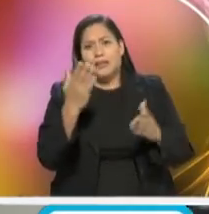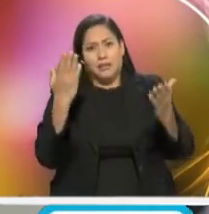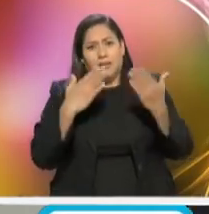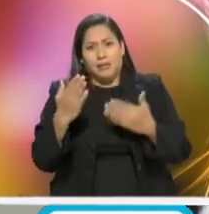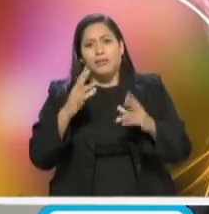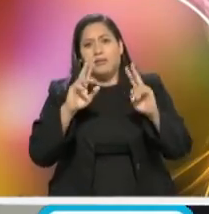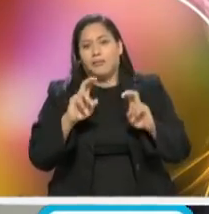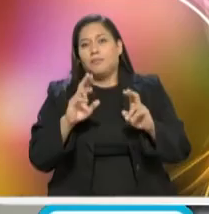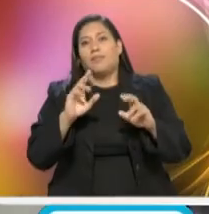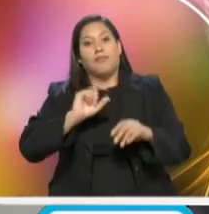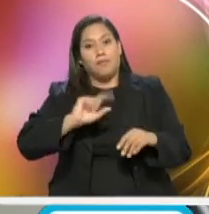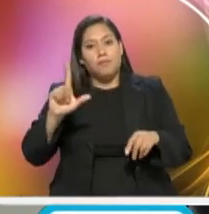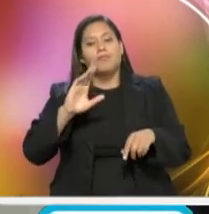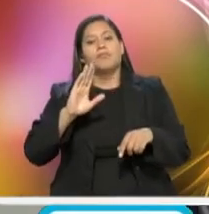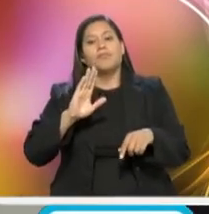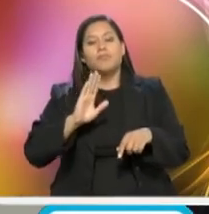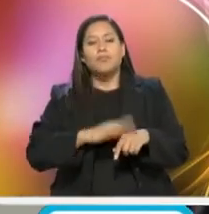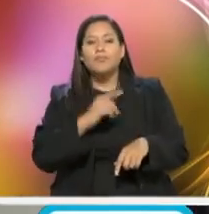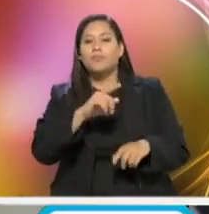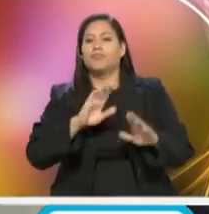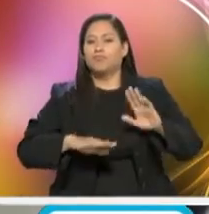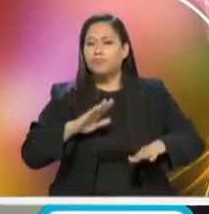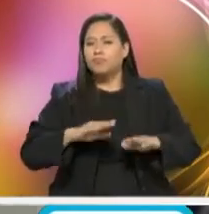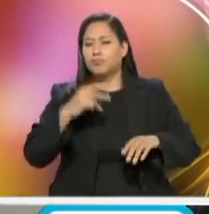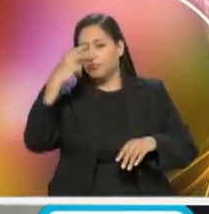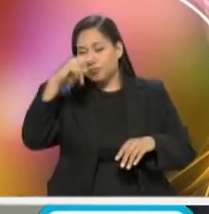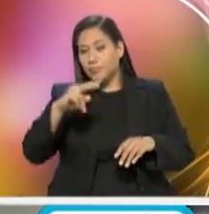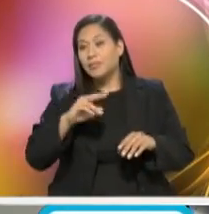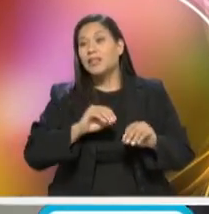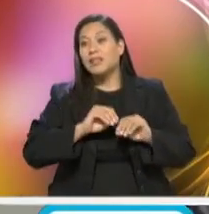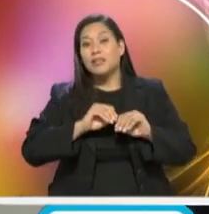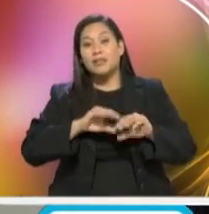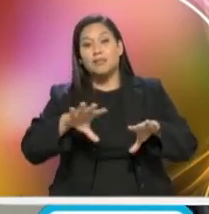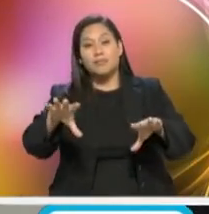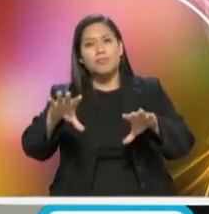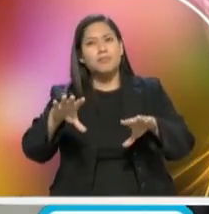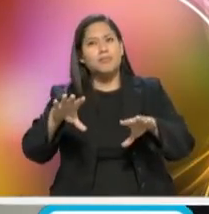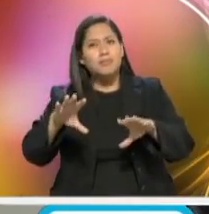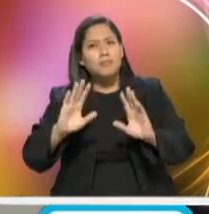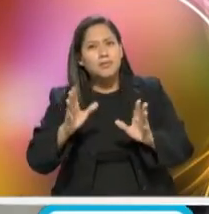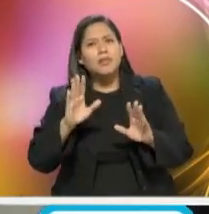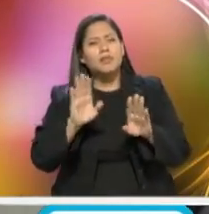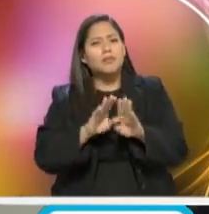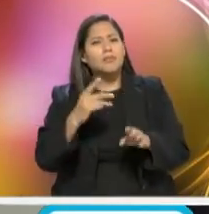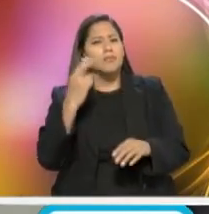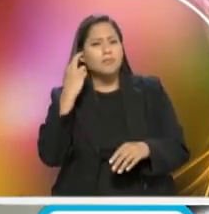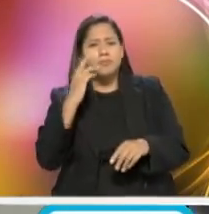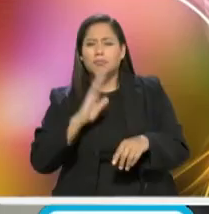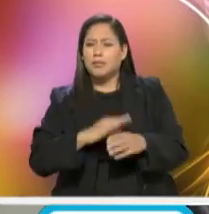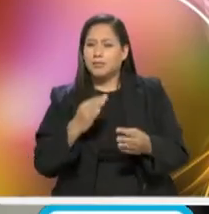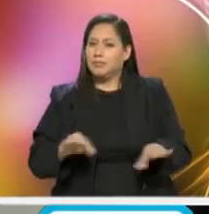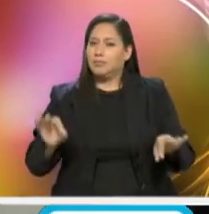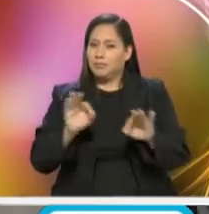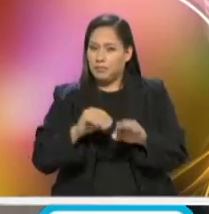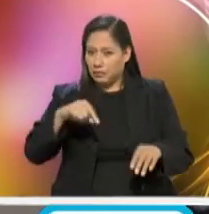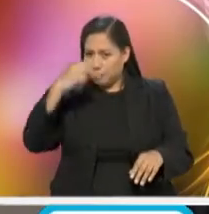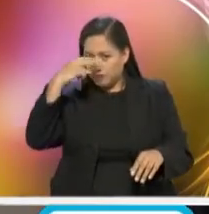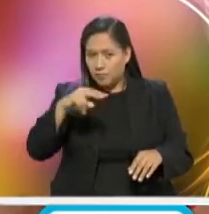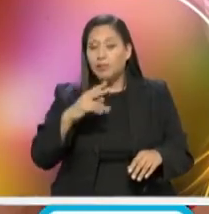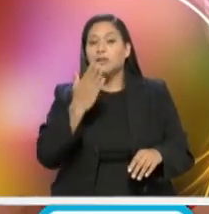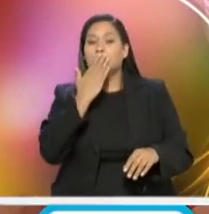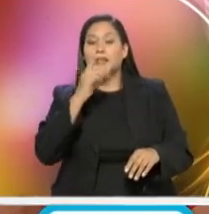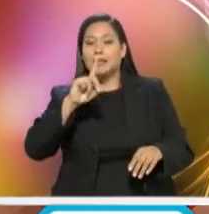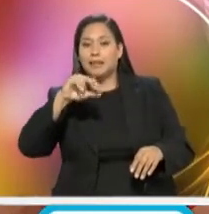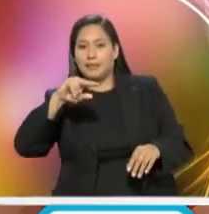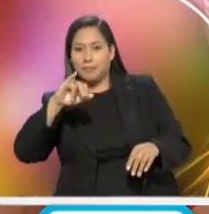éxitos fueron ya muy famosos con los sonideros mexicanos y los llevó a establecerse ya como uno de los sonidos más importantes también ya aquí en México, la Sonora